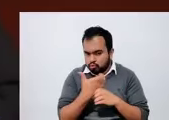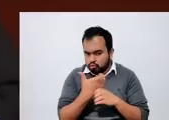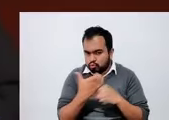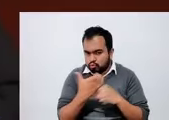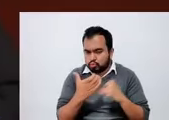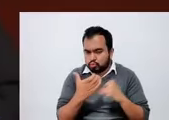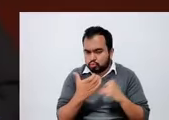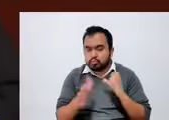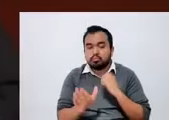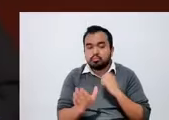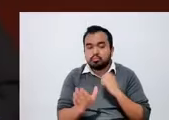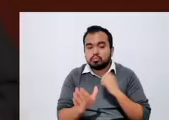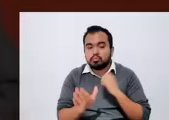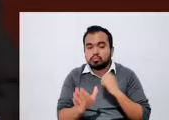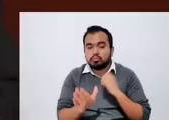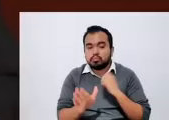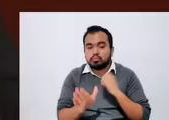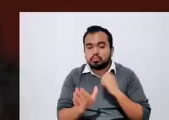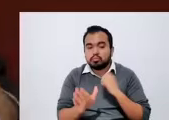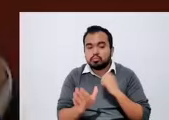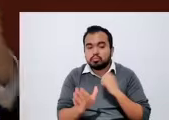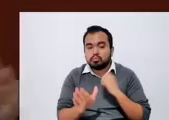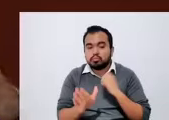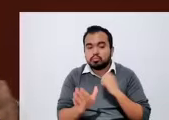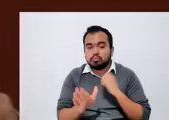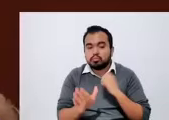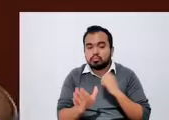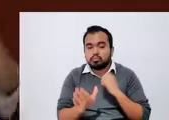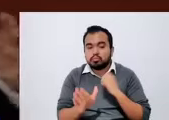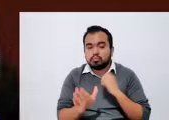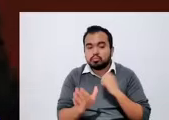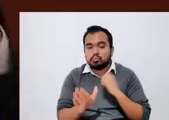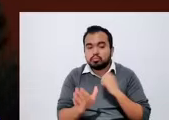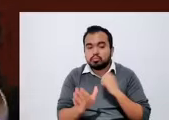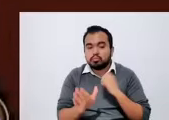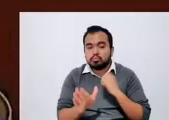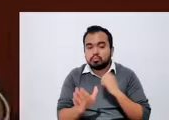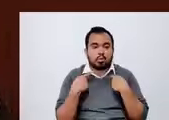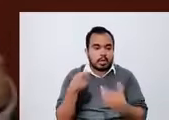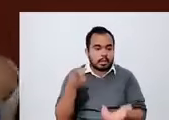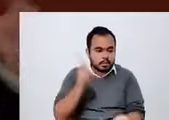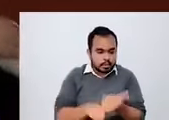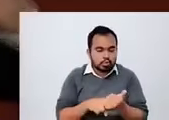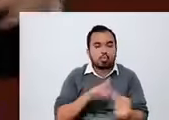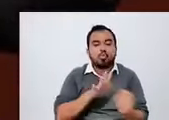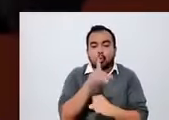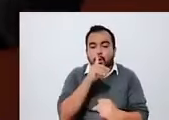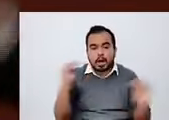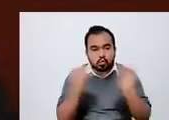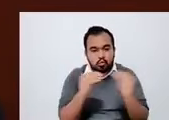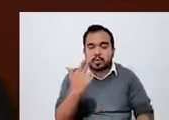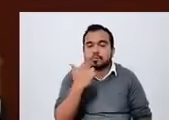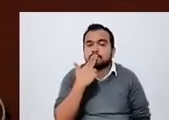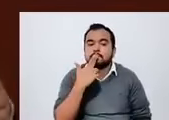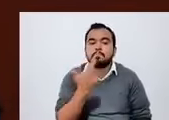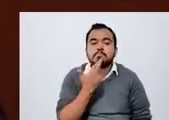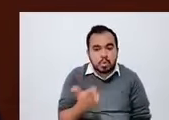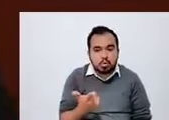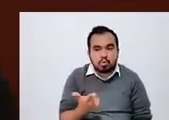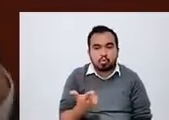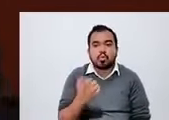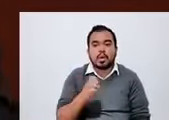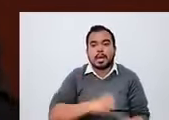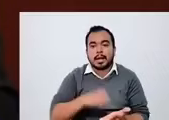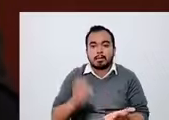instrumental, podrían manipular a la gente, ¿no? Ver también qué argumentos funcionan mejor, poner ejemplos que llevan siglos debatiéndose en teoría ética,